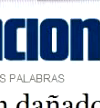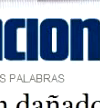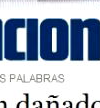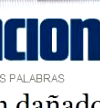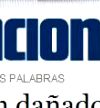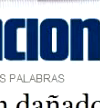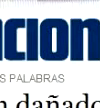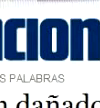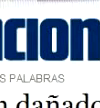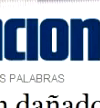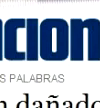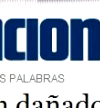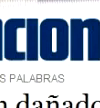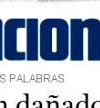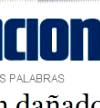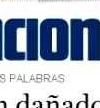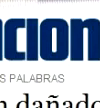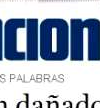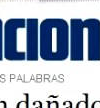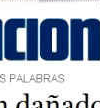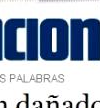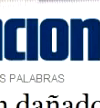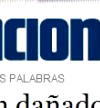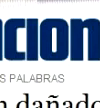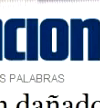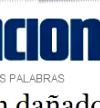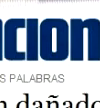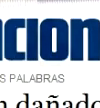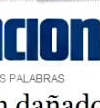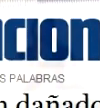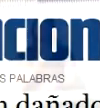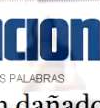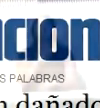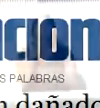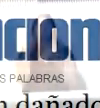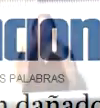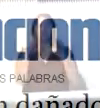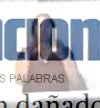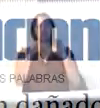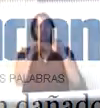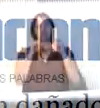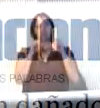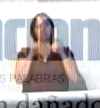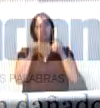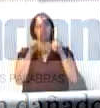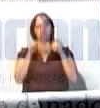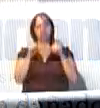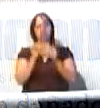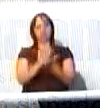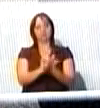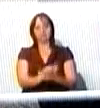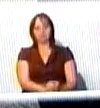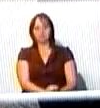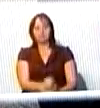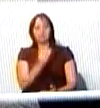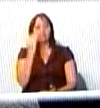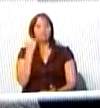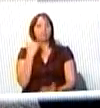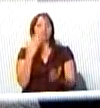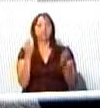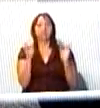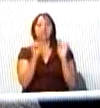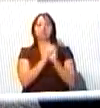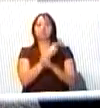situación que se ha dado ha sido una injusticia, ¿verdad? Gracias a Dios ya hemos ido pudiendo salir adelante con eso, porque en ningún